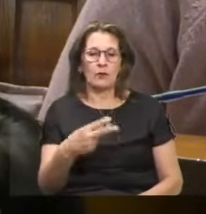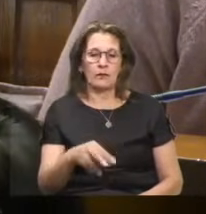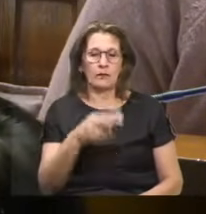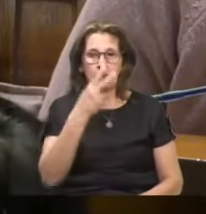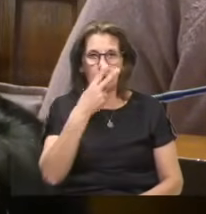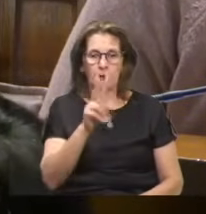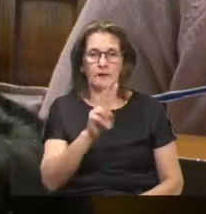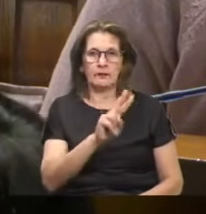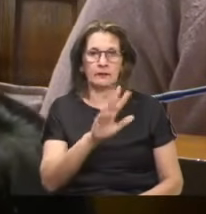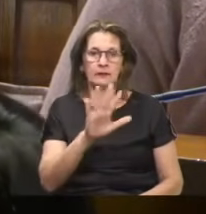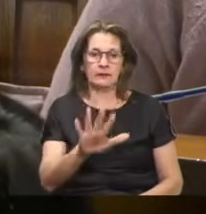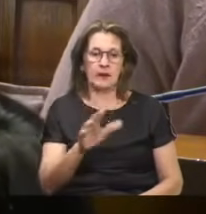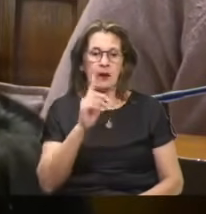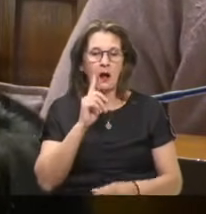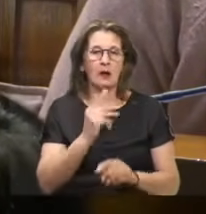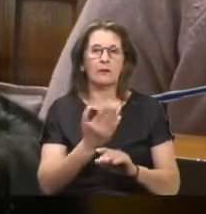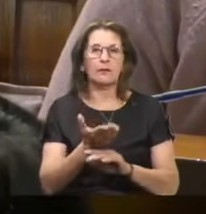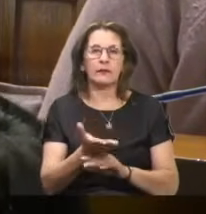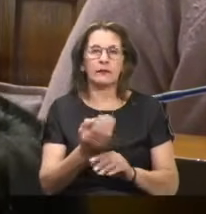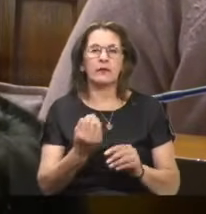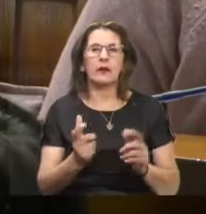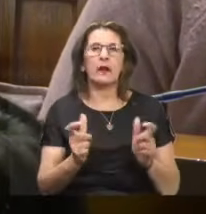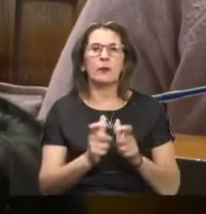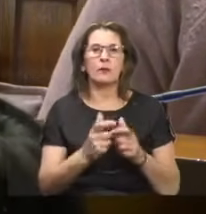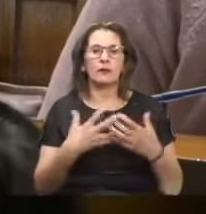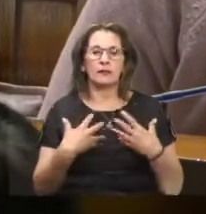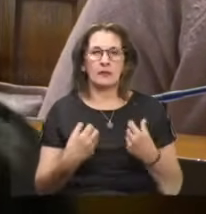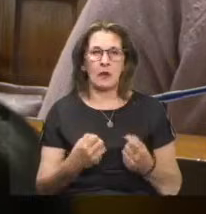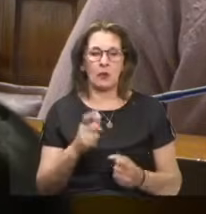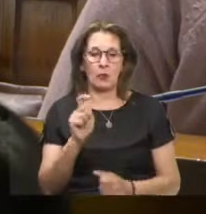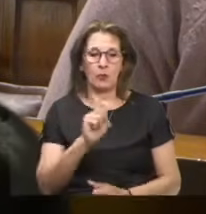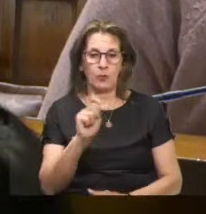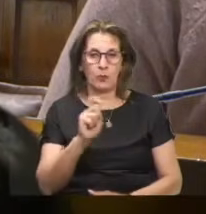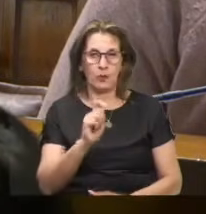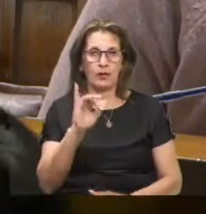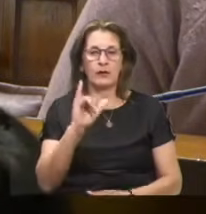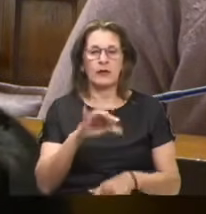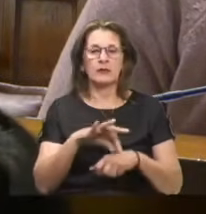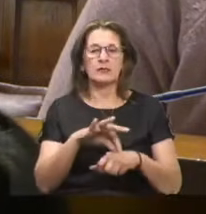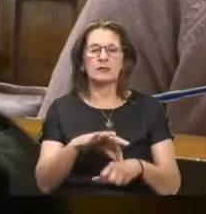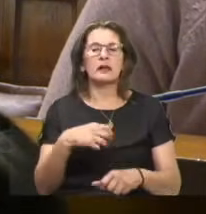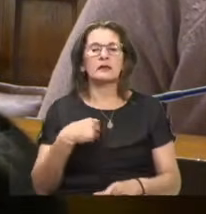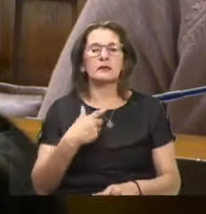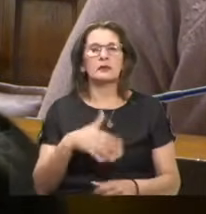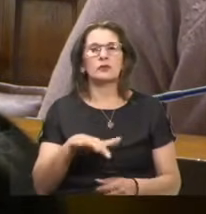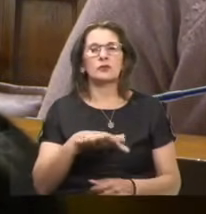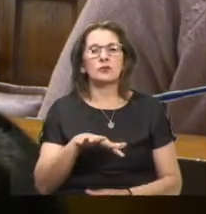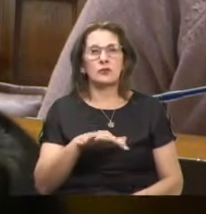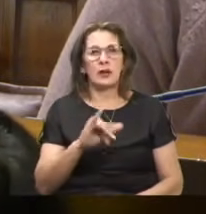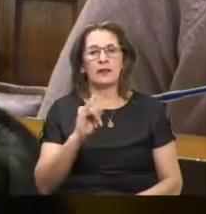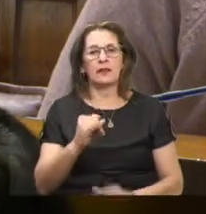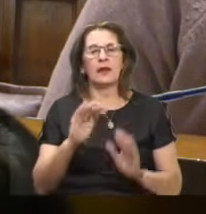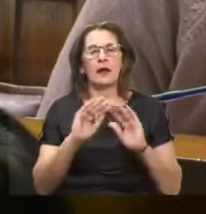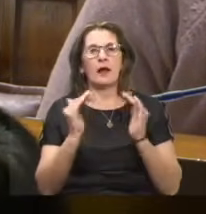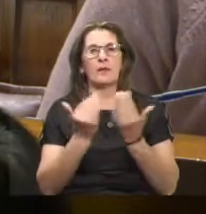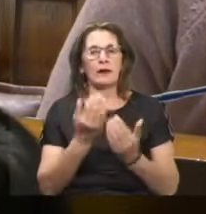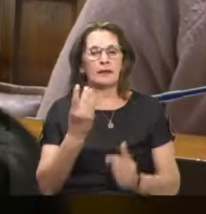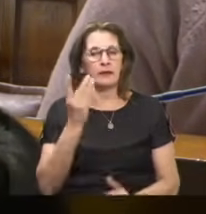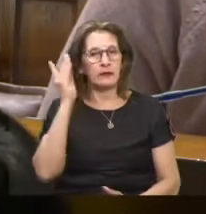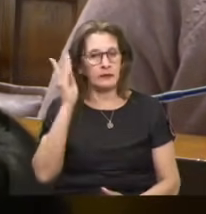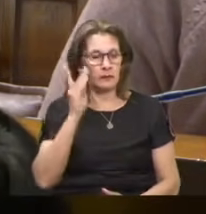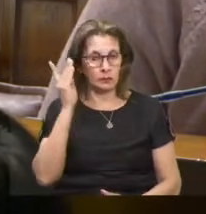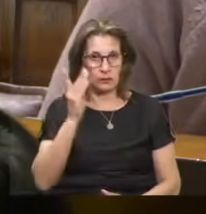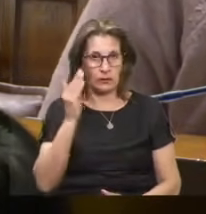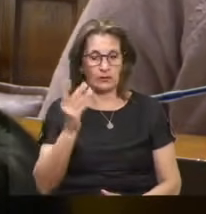2025 a solicitud de la Comisión de Salud Pública y Asistencia Social de la Cámara de Representantes,